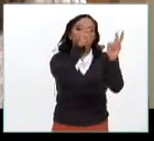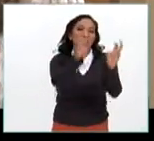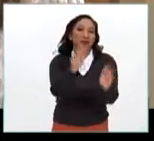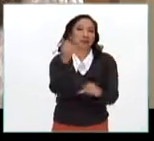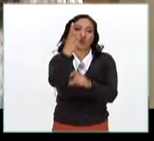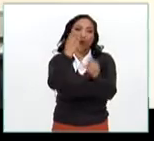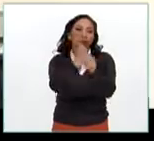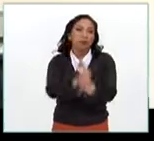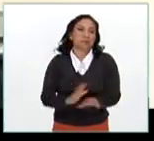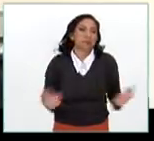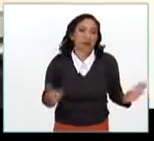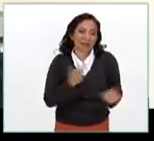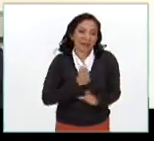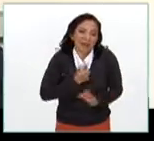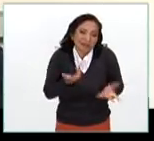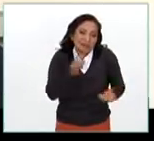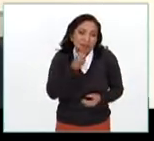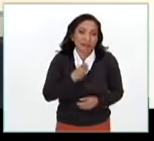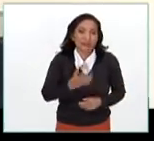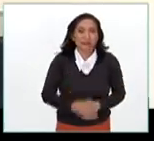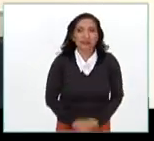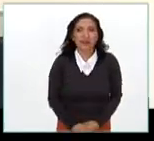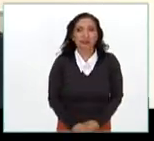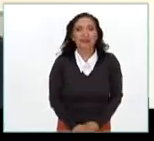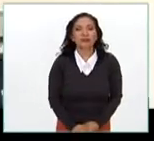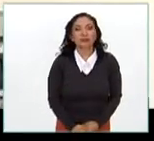cosa, desgraciadamente, siempre.